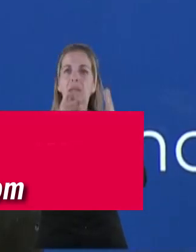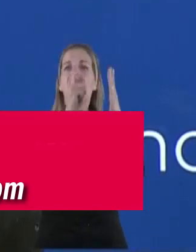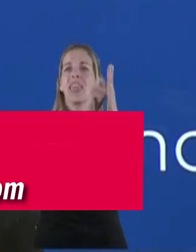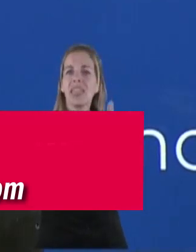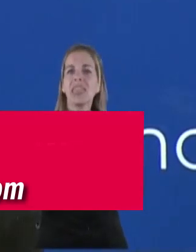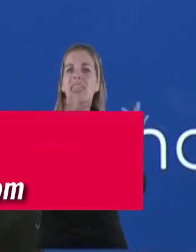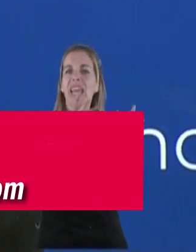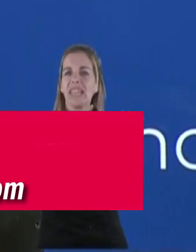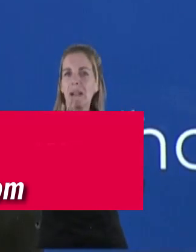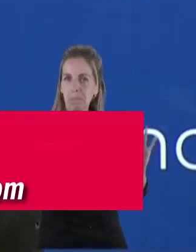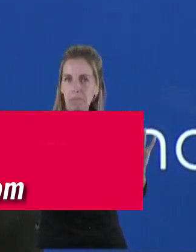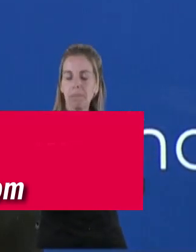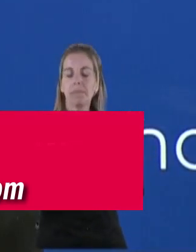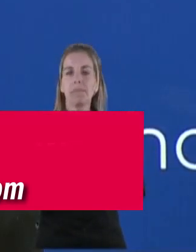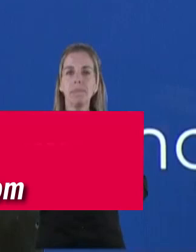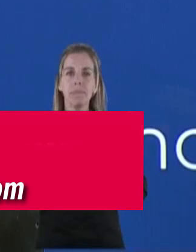tenemos en consideración.